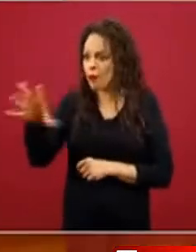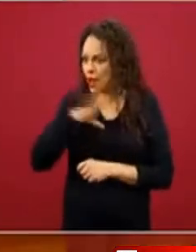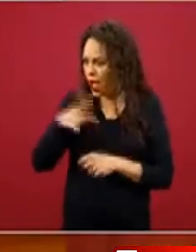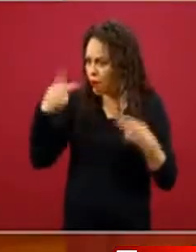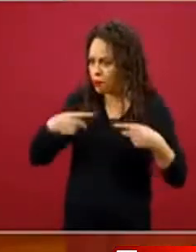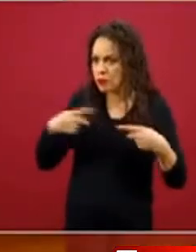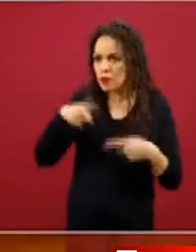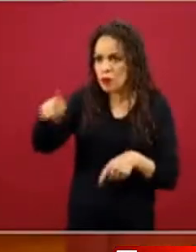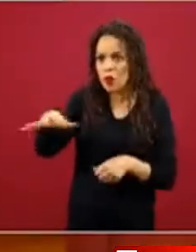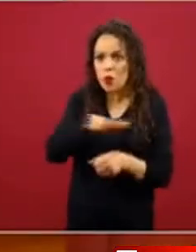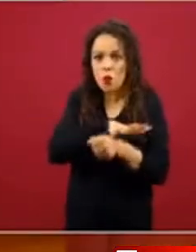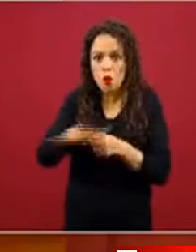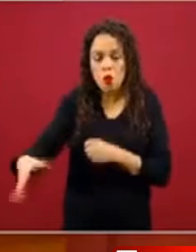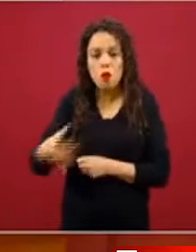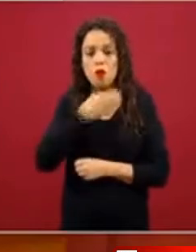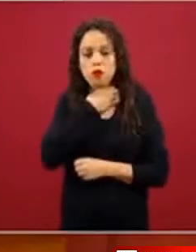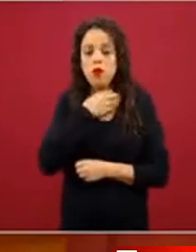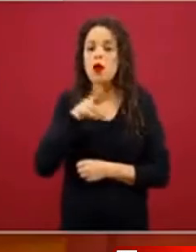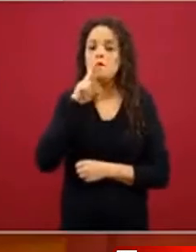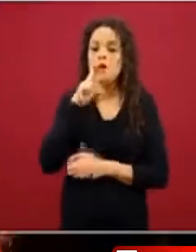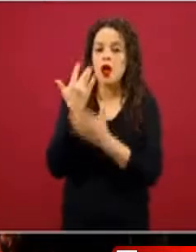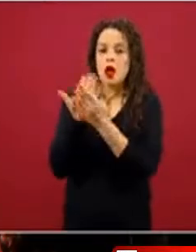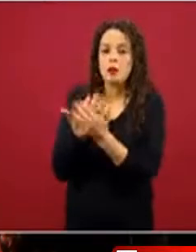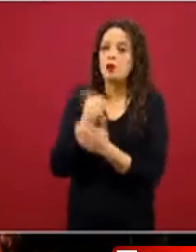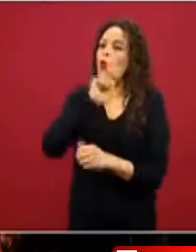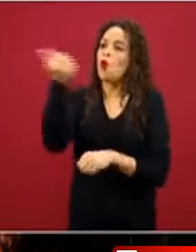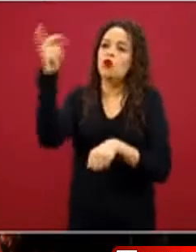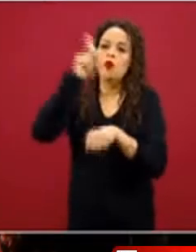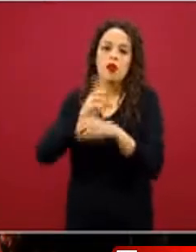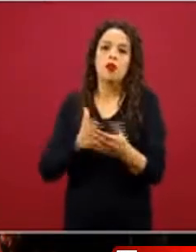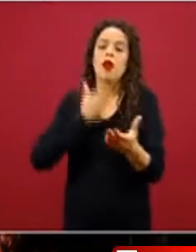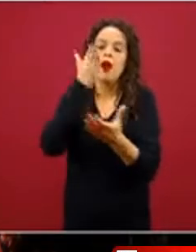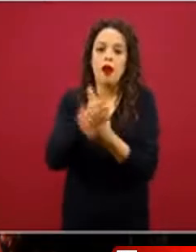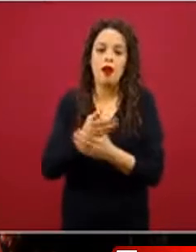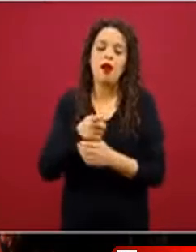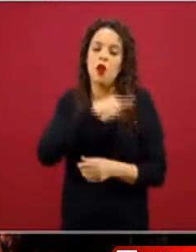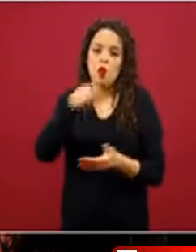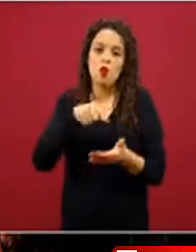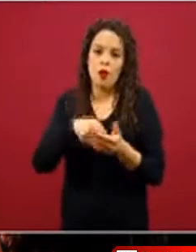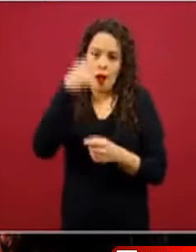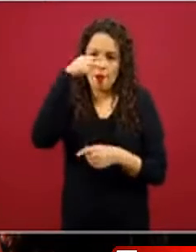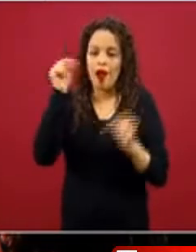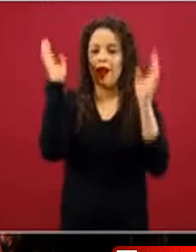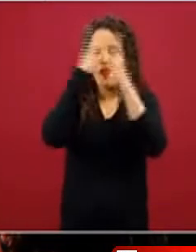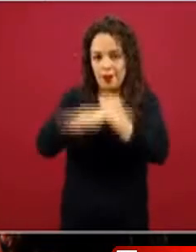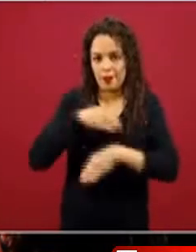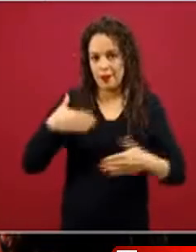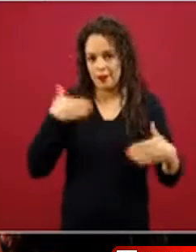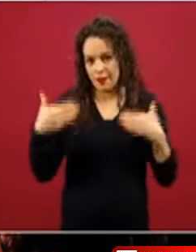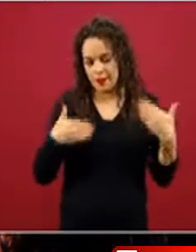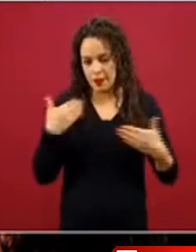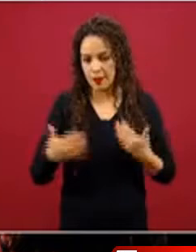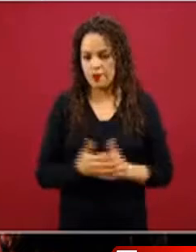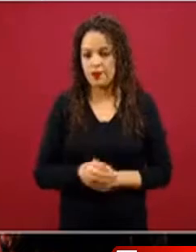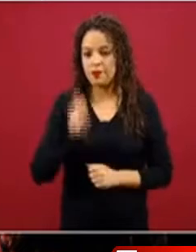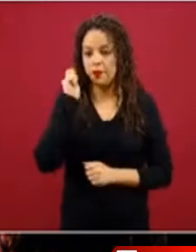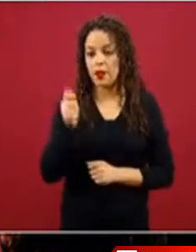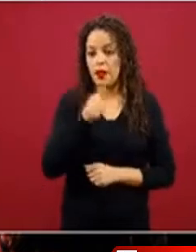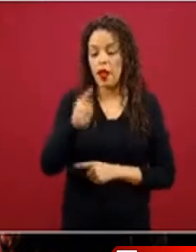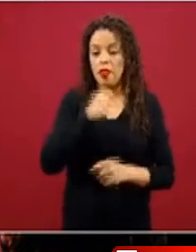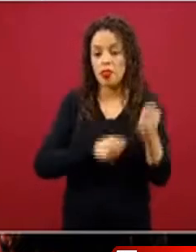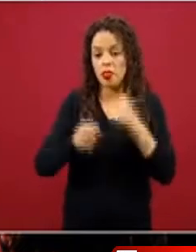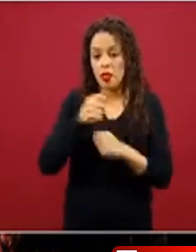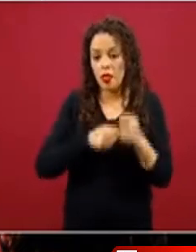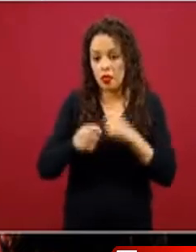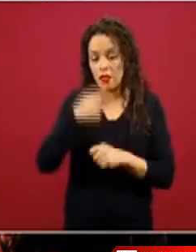mejor espere y visítelo en otro momento. Las visitas a mercados y supermercados, en rojo 50% de